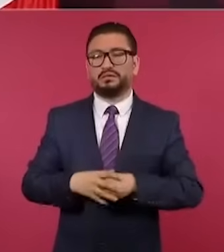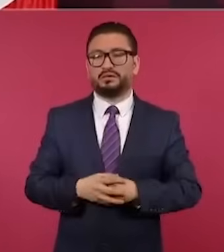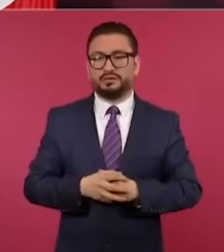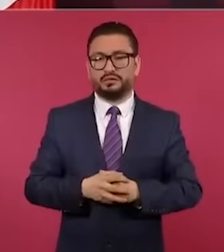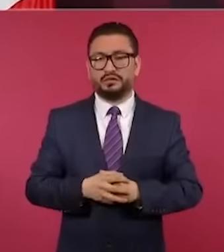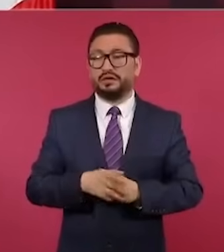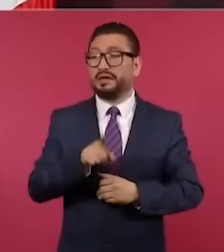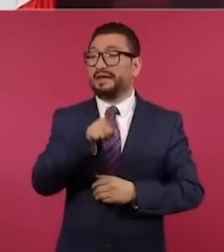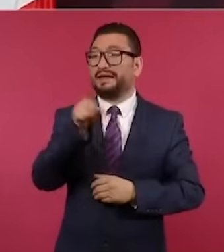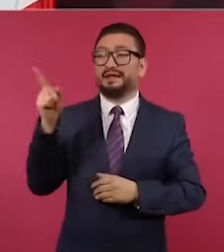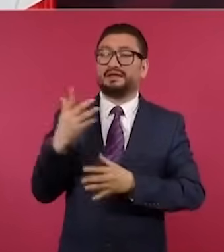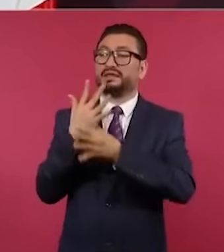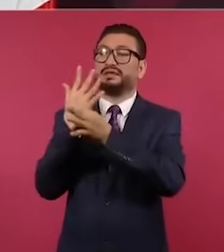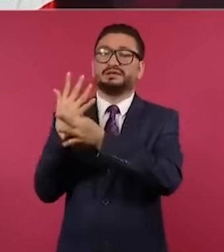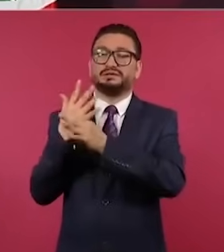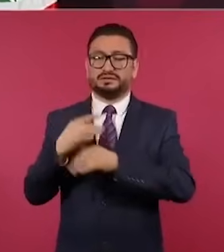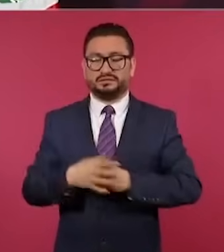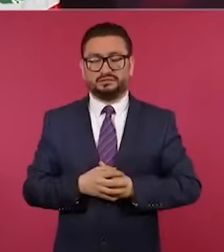nos decían,